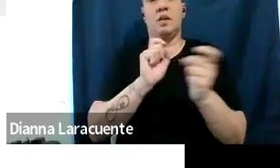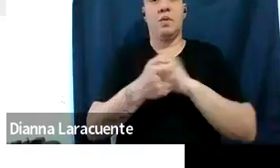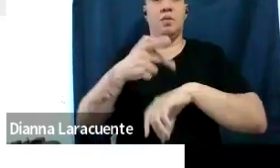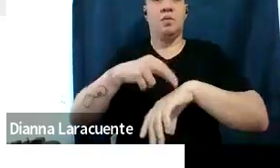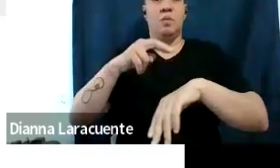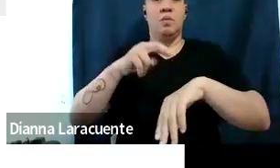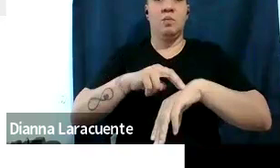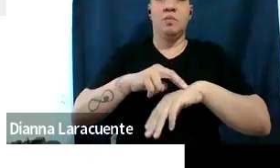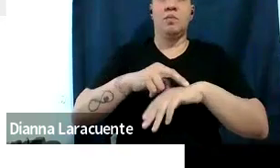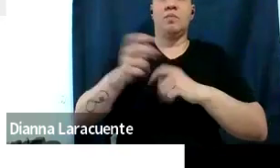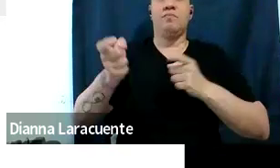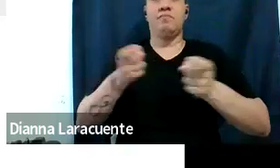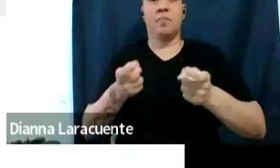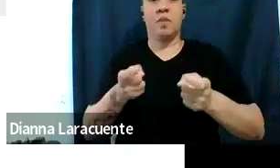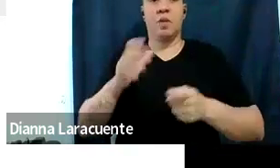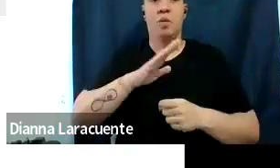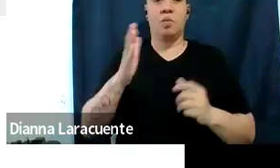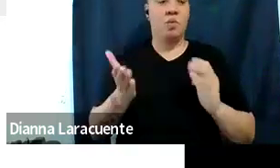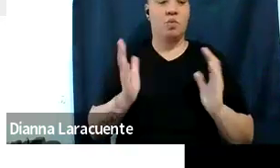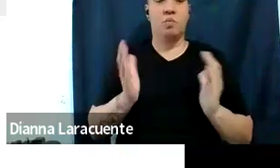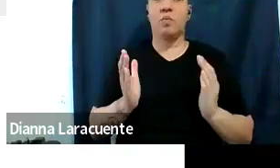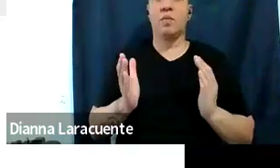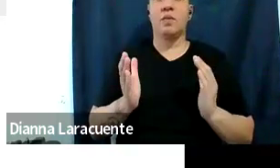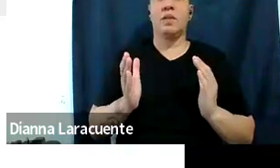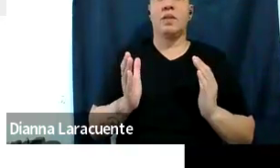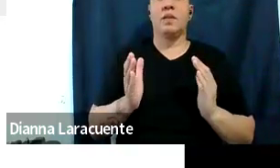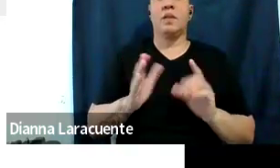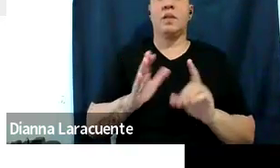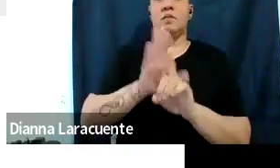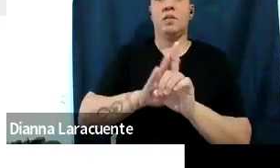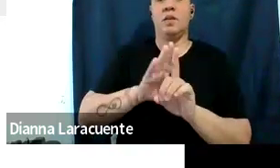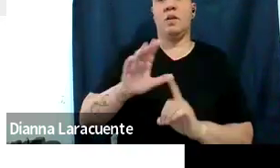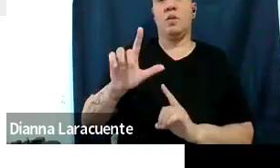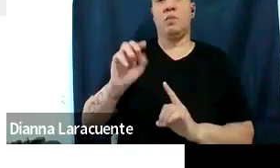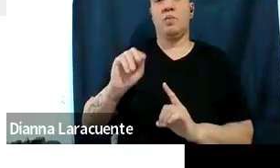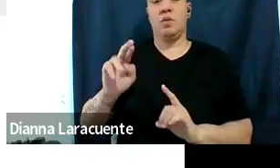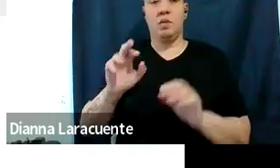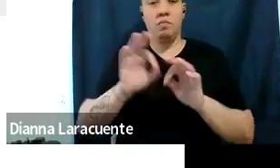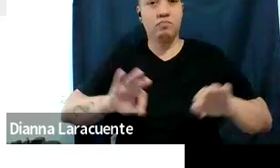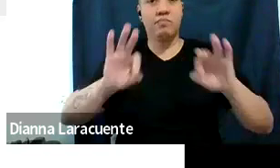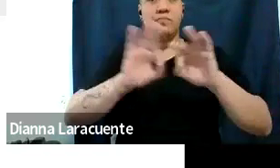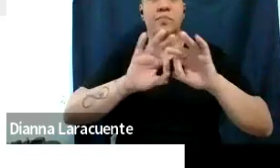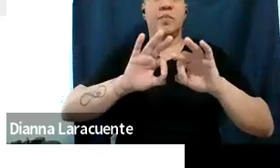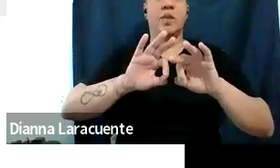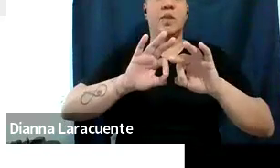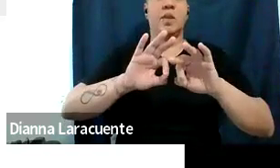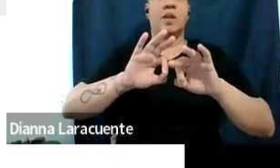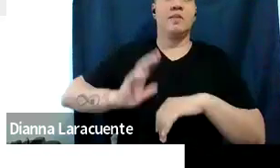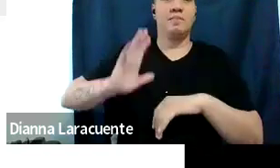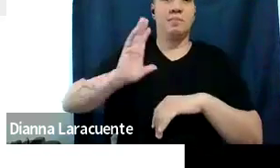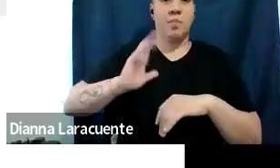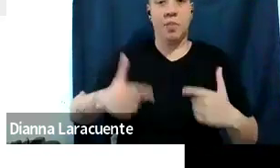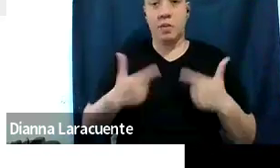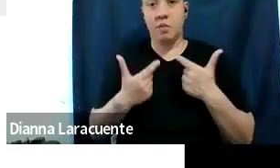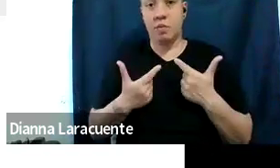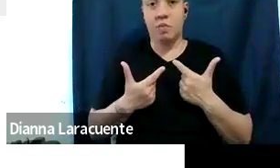dominación. Nunca se nos parece la figura de Muñoz Rivera tan grande como en aquel momento de su vida en que, acabada